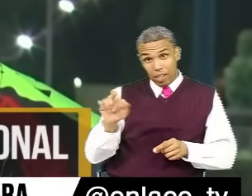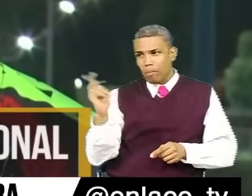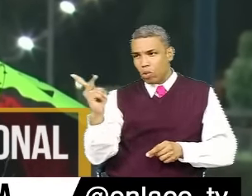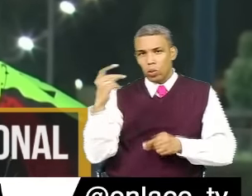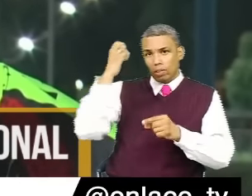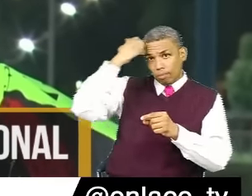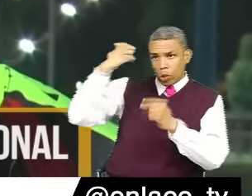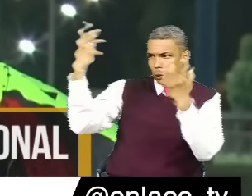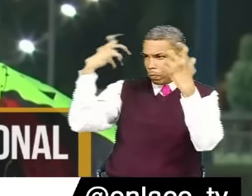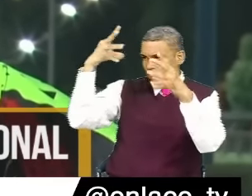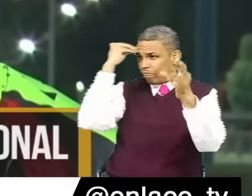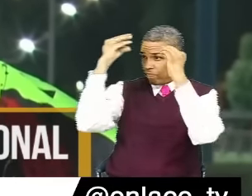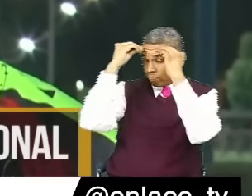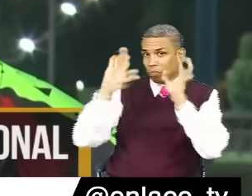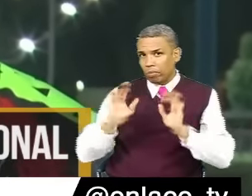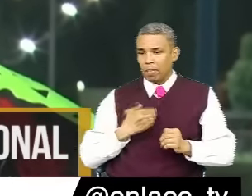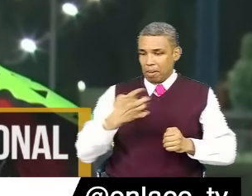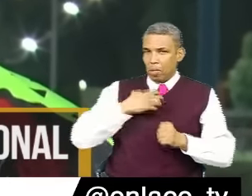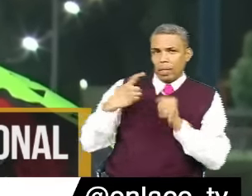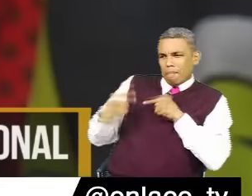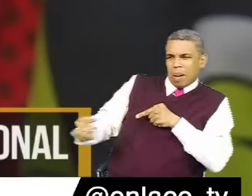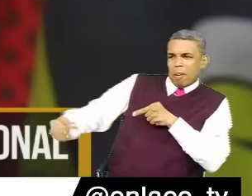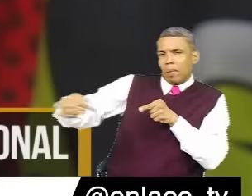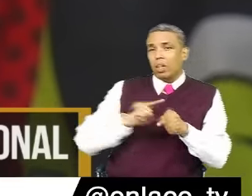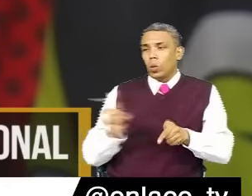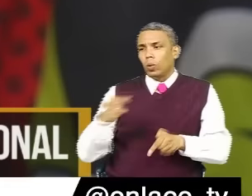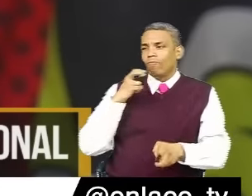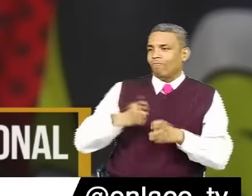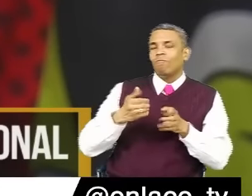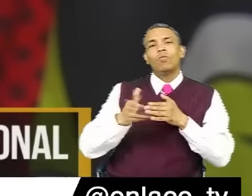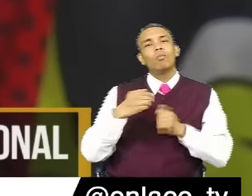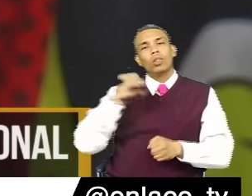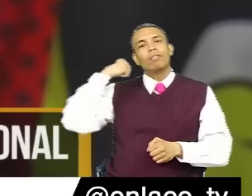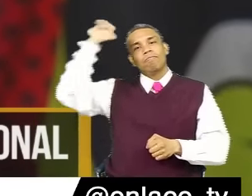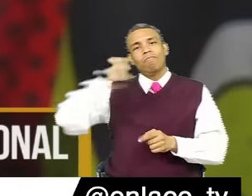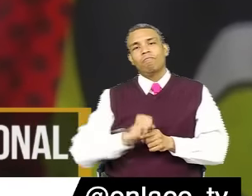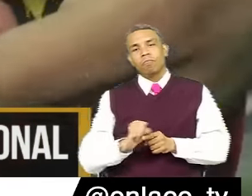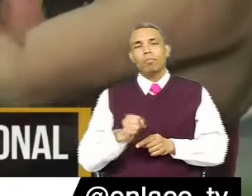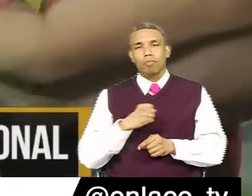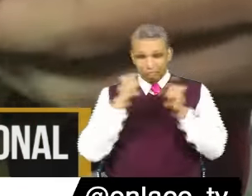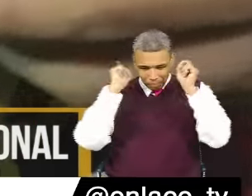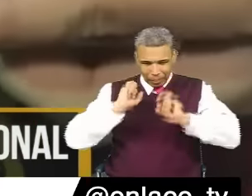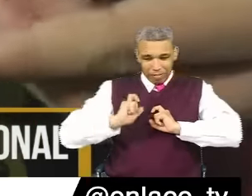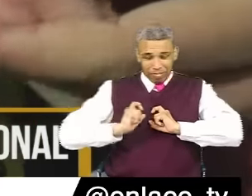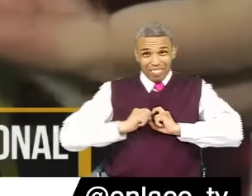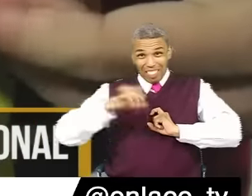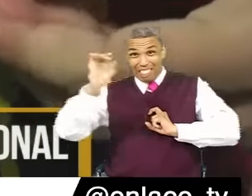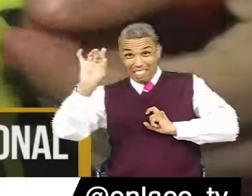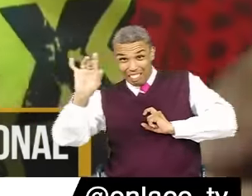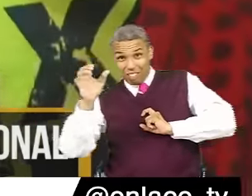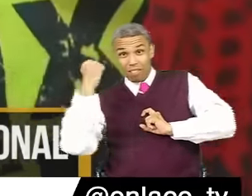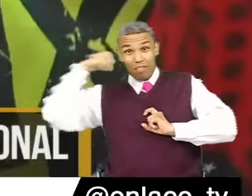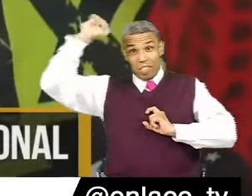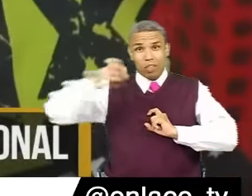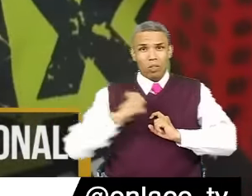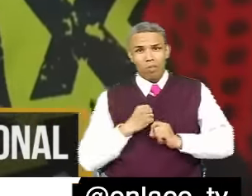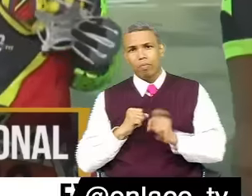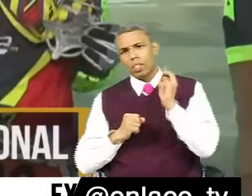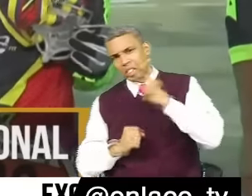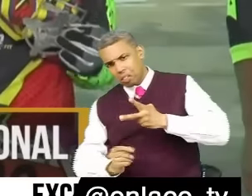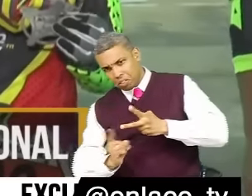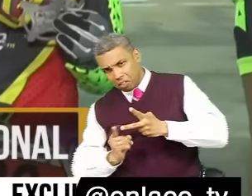y pues se hizo lo que se tenía esperado. 15 títulos de primeros, segundo y tercer puesto lograron los pilotos de locales,